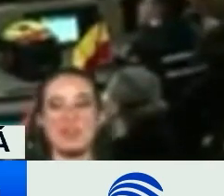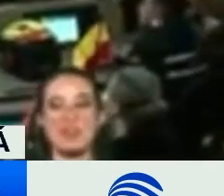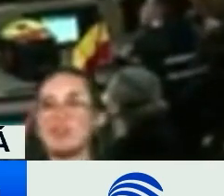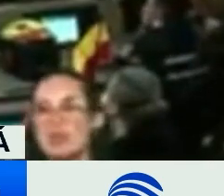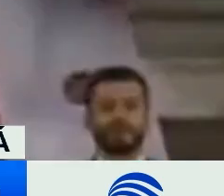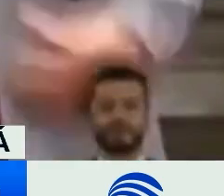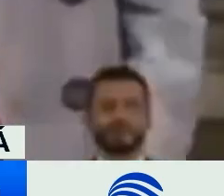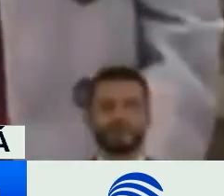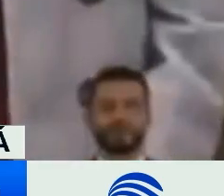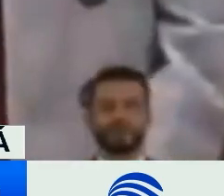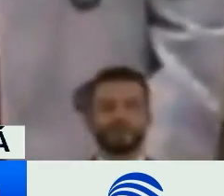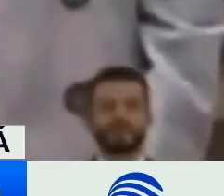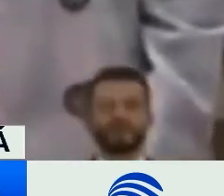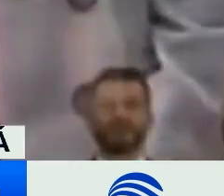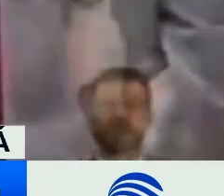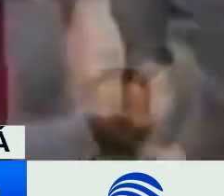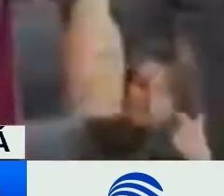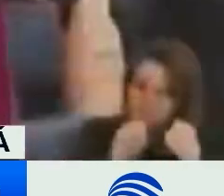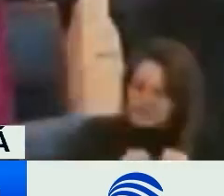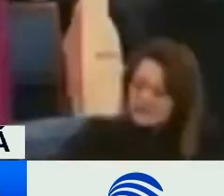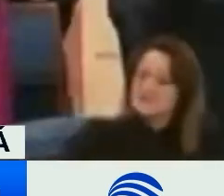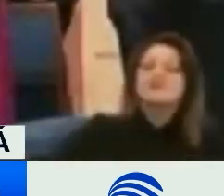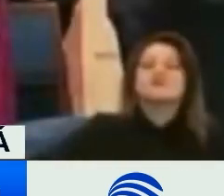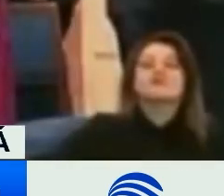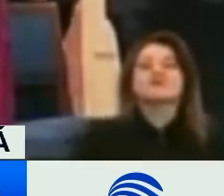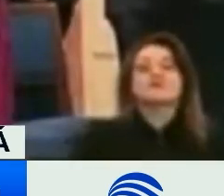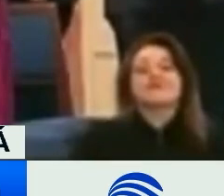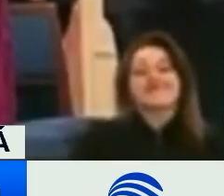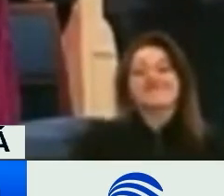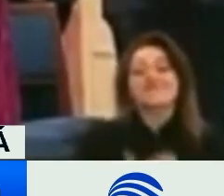para demostrar su gestión y por ello afirmó que no perderá